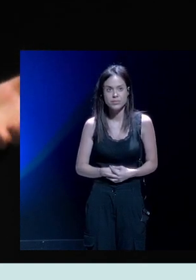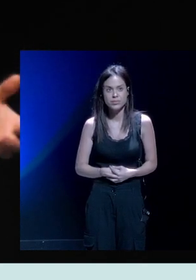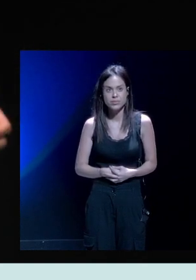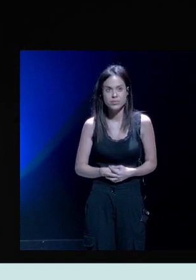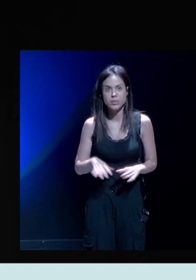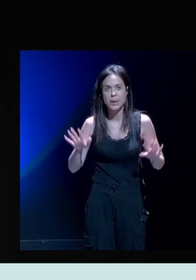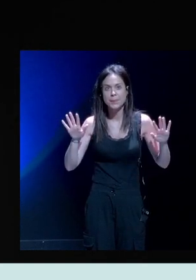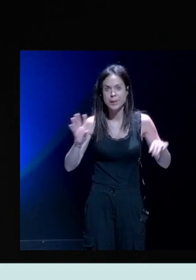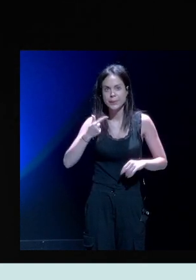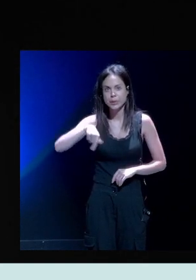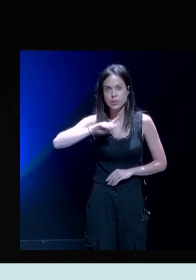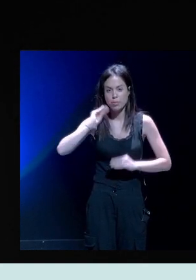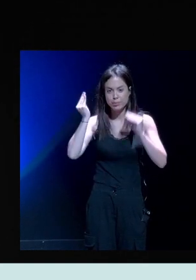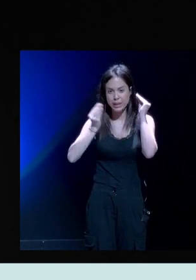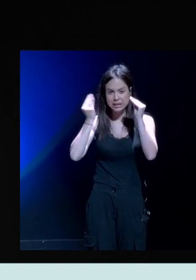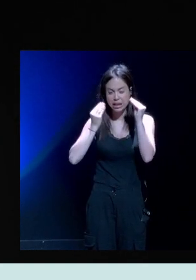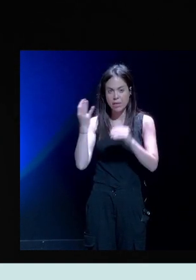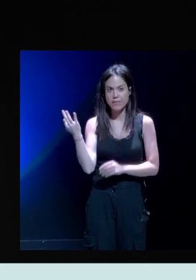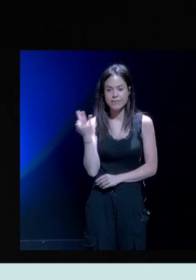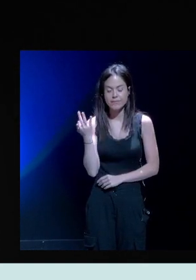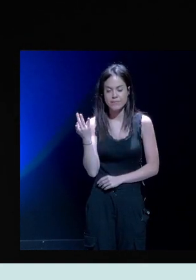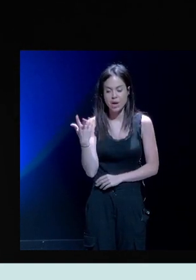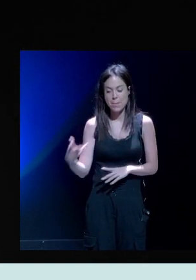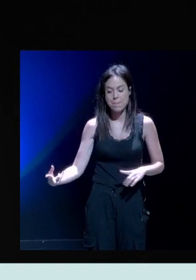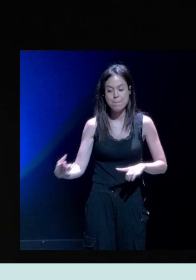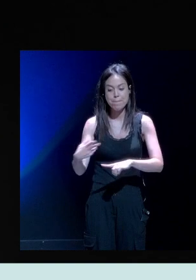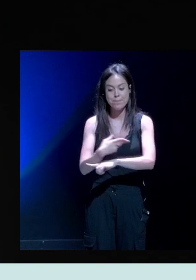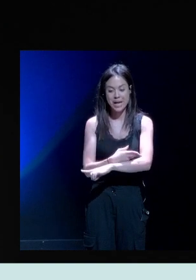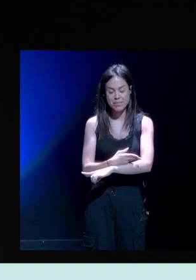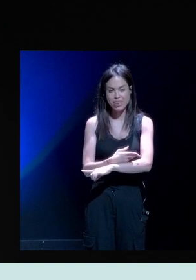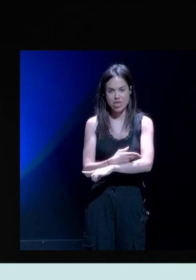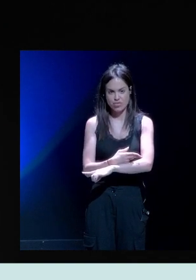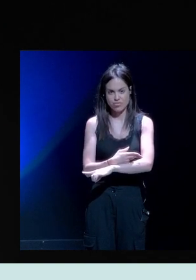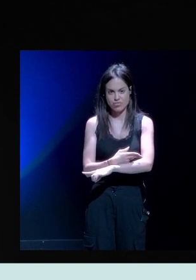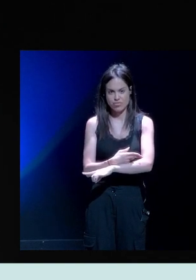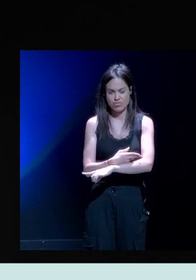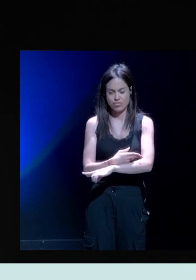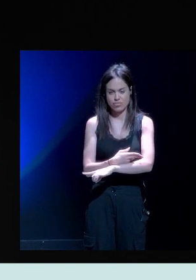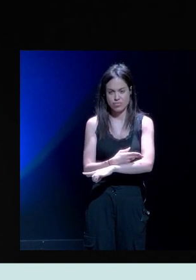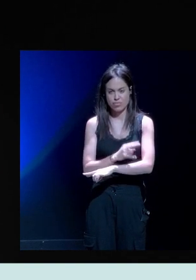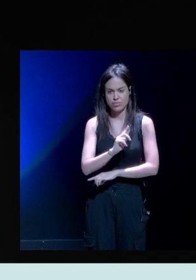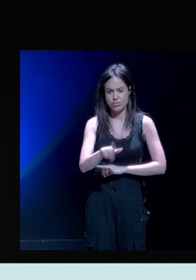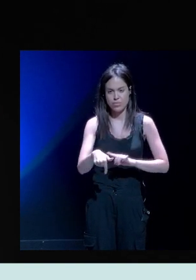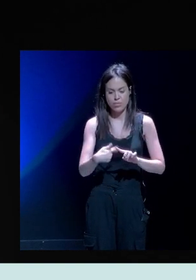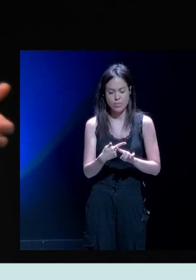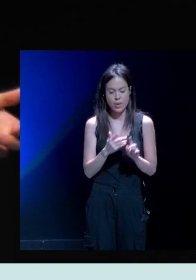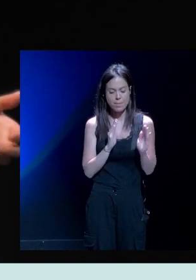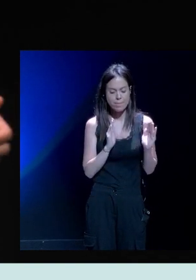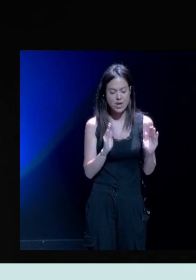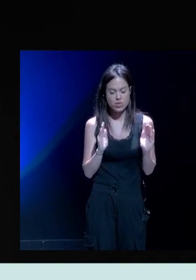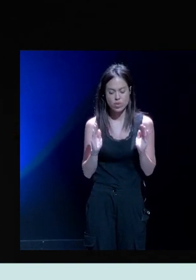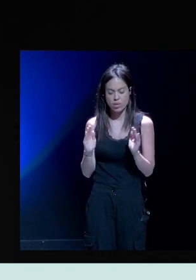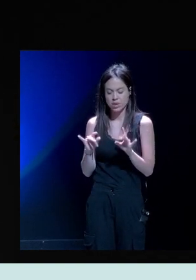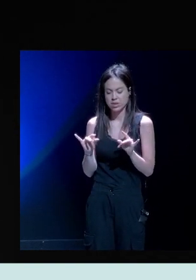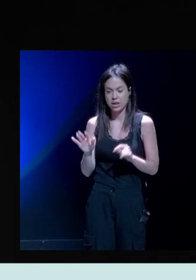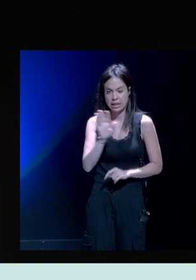Pero tenemos que pensar en términos de prevención y de ordenamiento del territorio, y